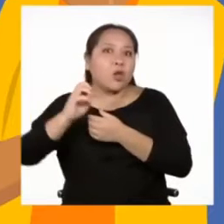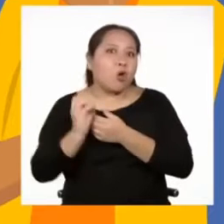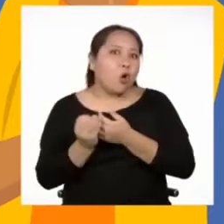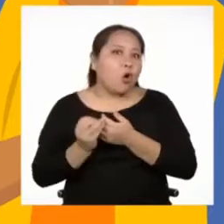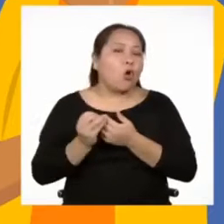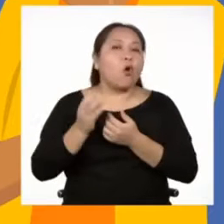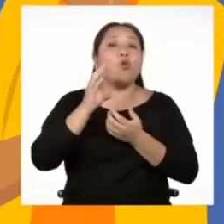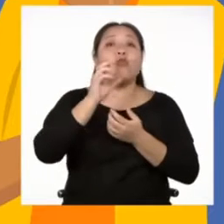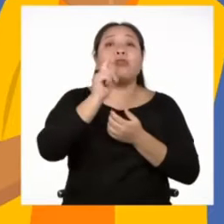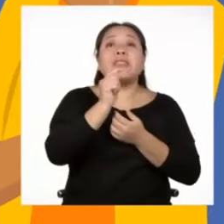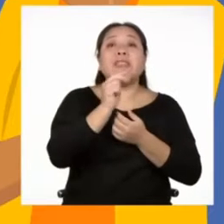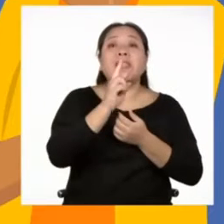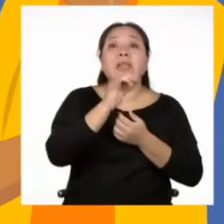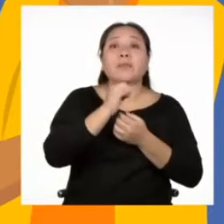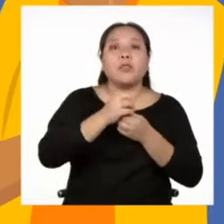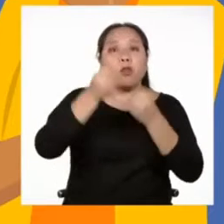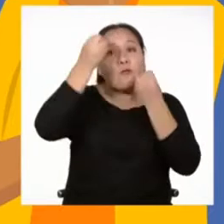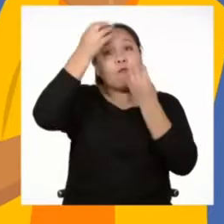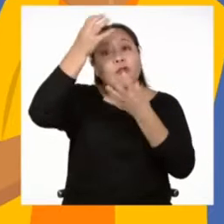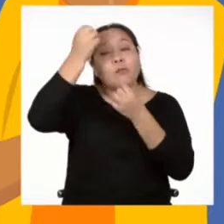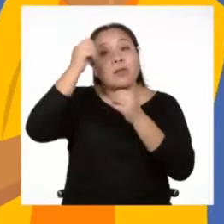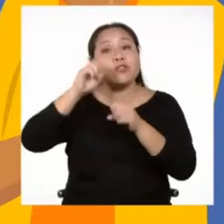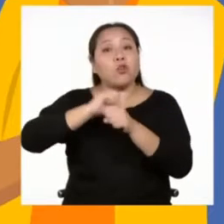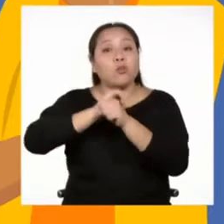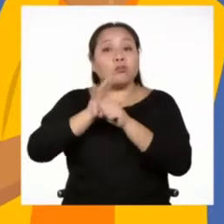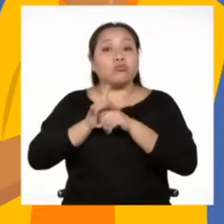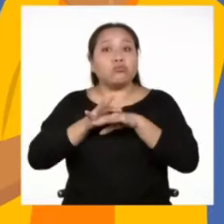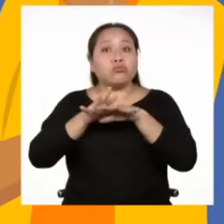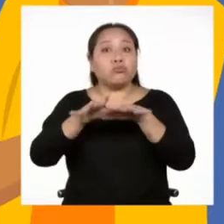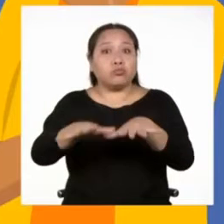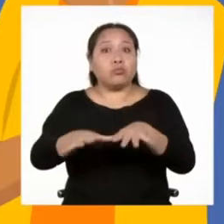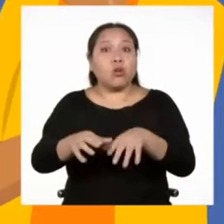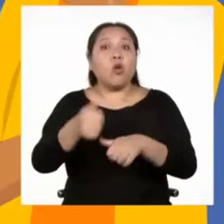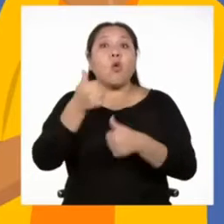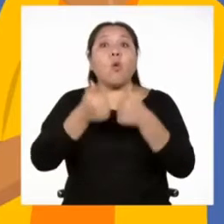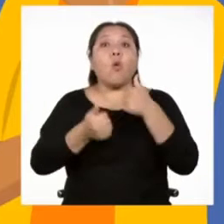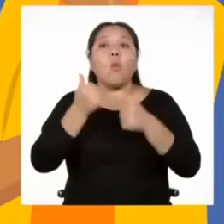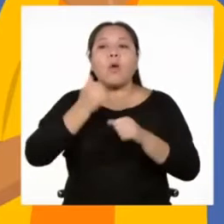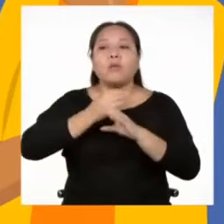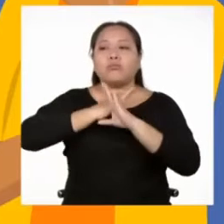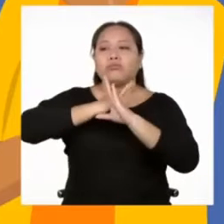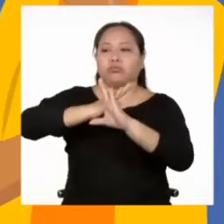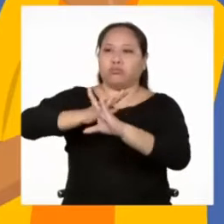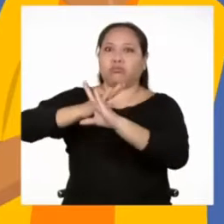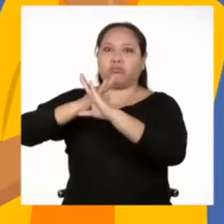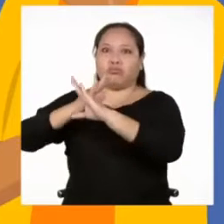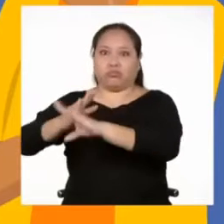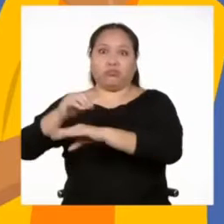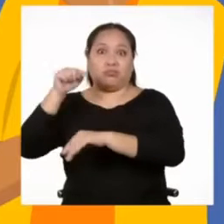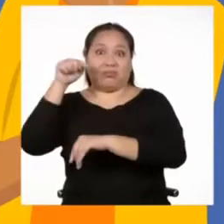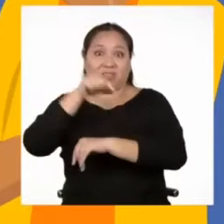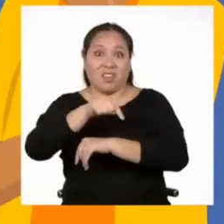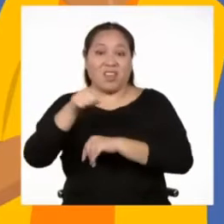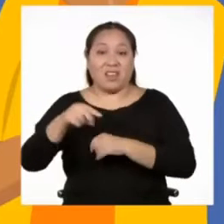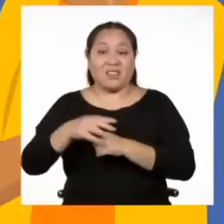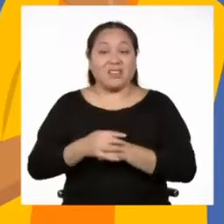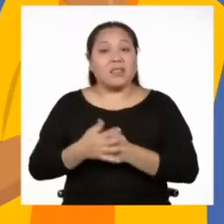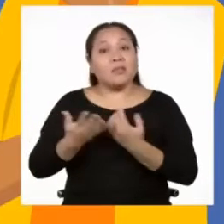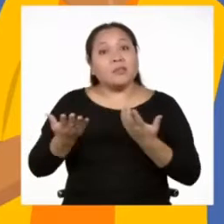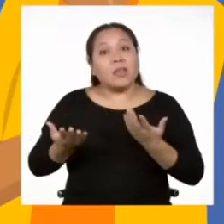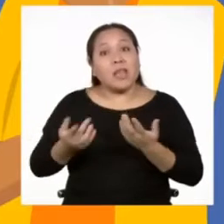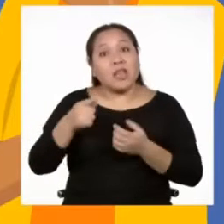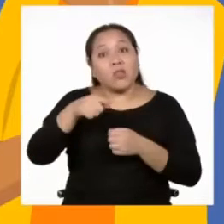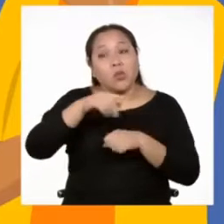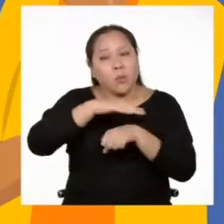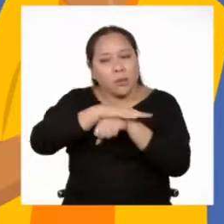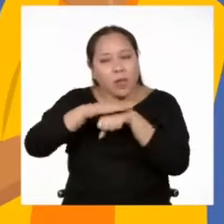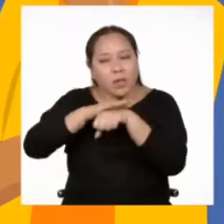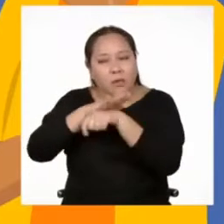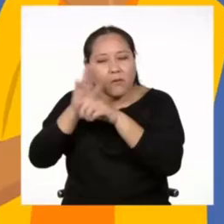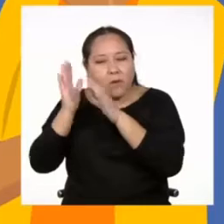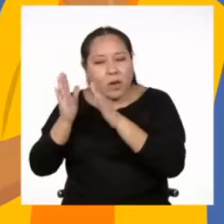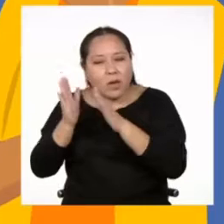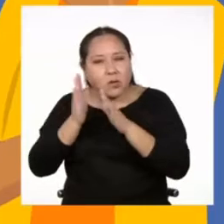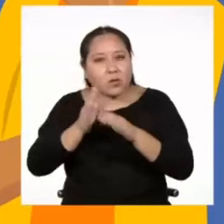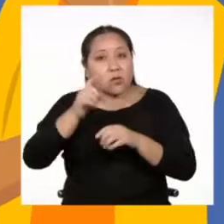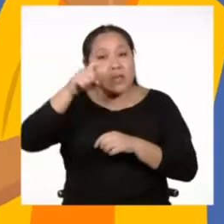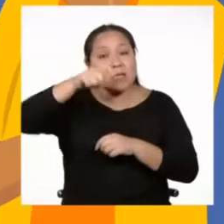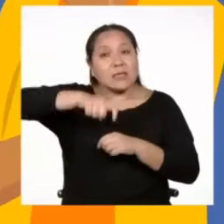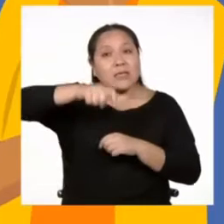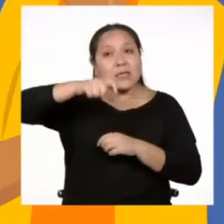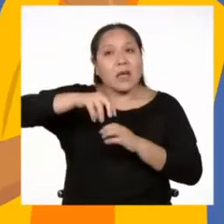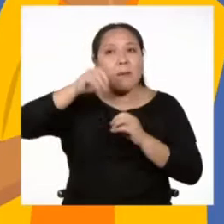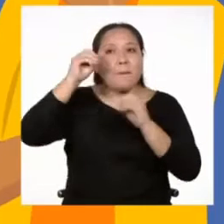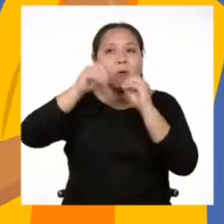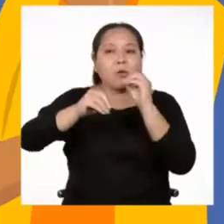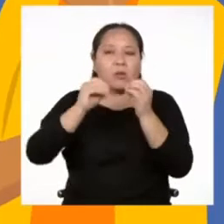informar sobre el COVID-19 y los medios de prevención contra este. Entonces, en la planificación debes considerar